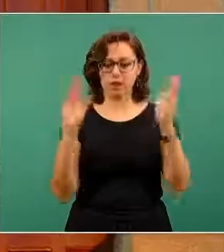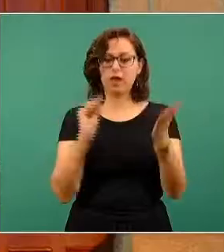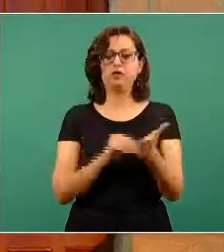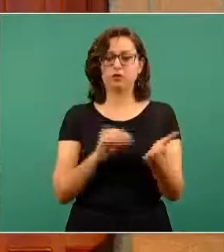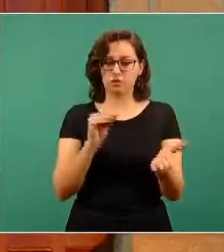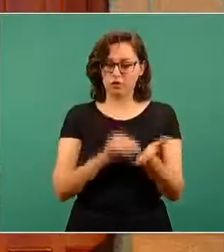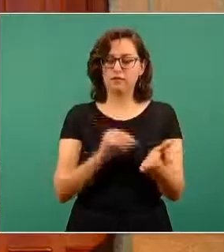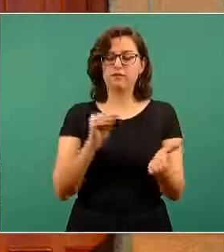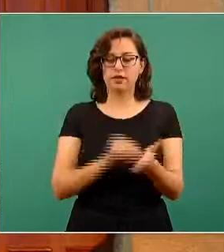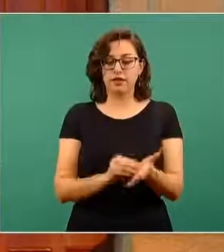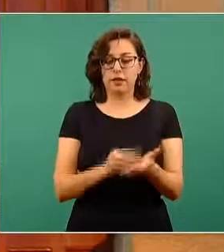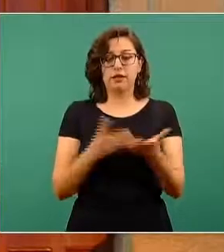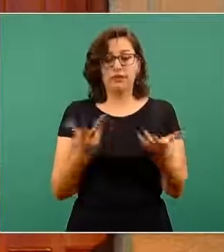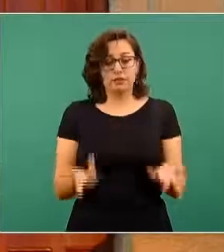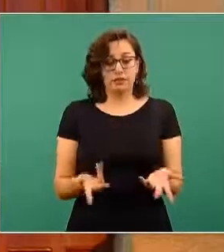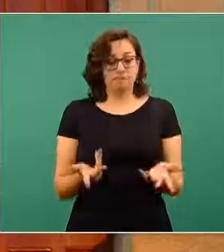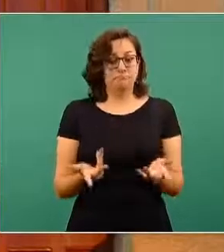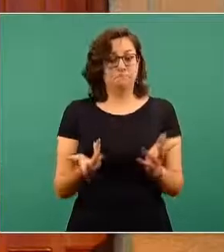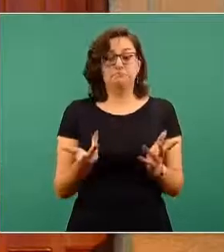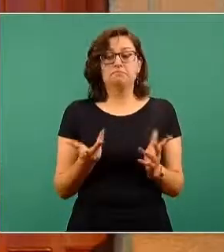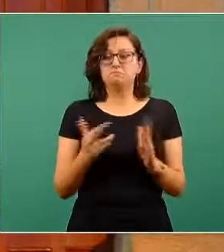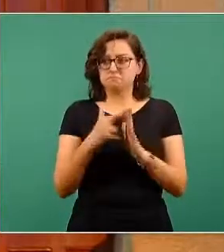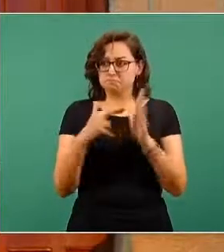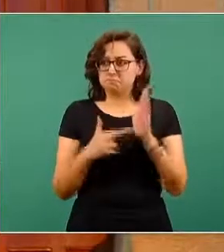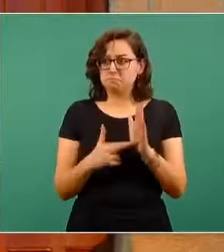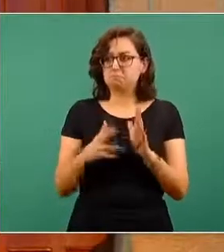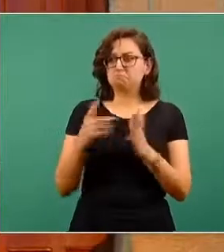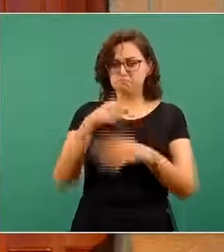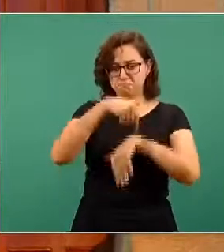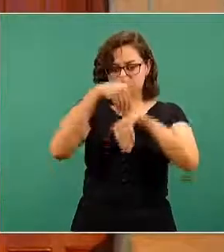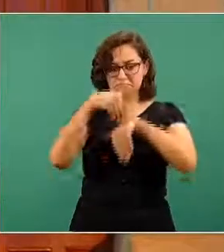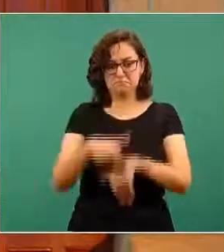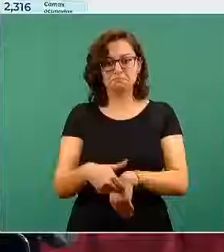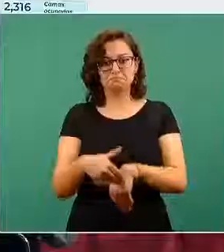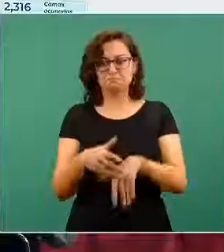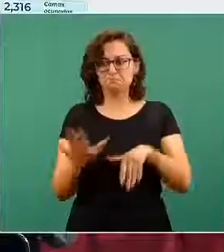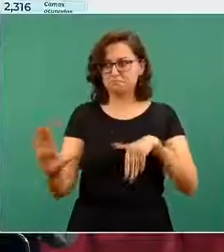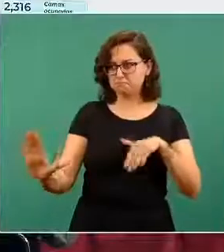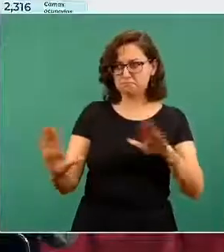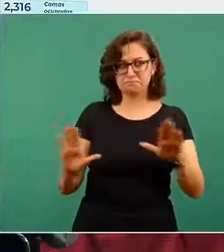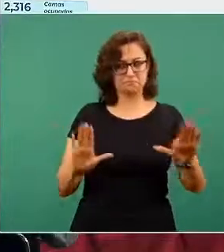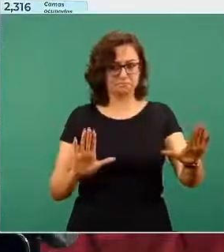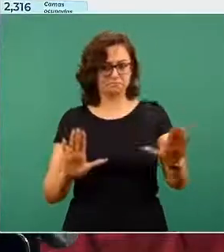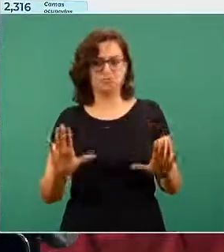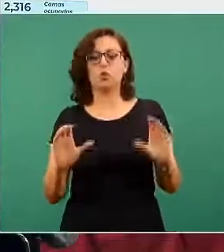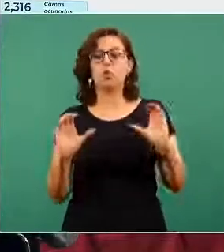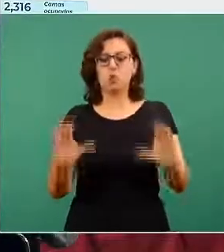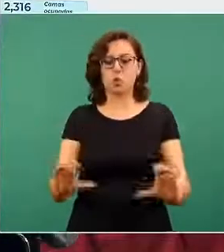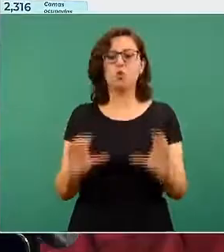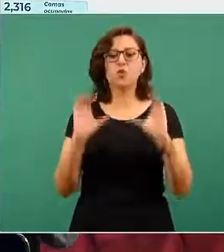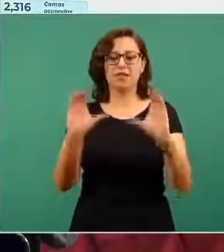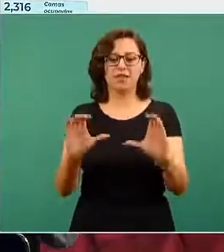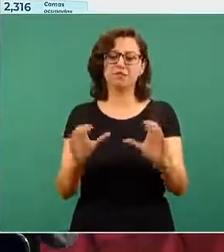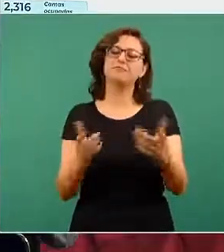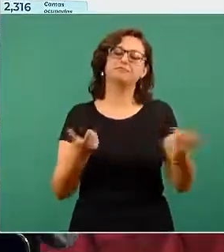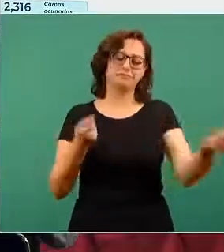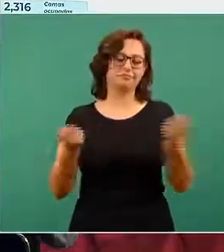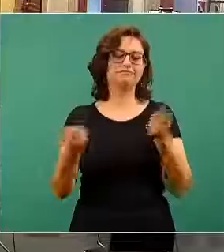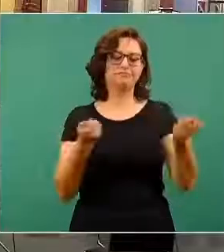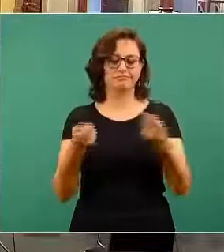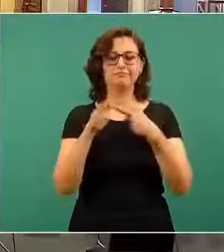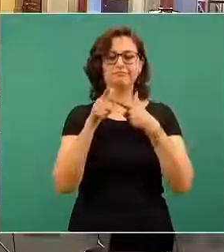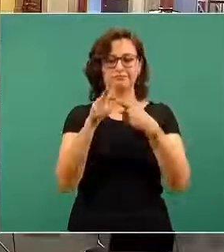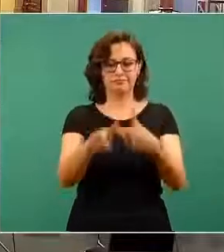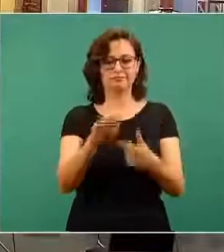inclusive gravemente. Mientras mantengamos medidas de prevención es que realmente podremos seguir contribuyendo a la disminución que vemos al día de